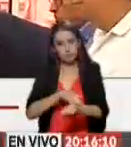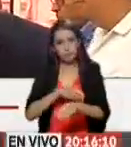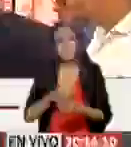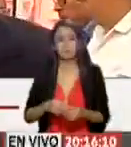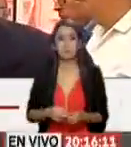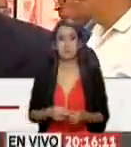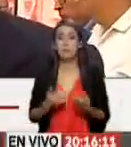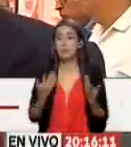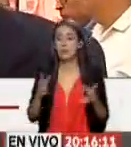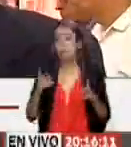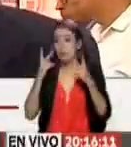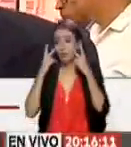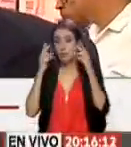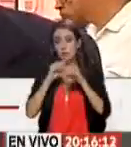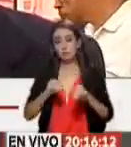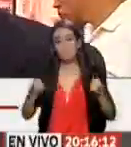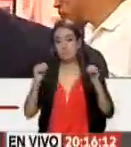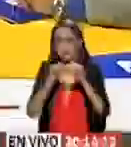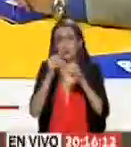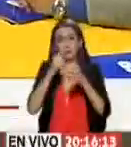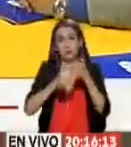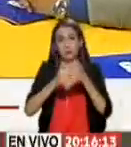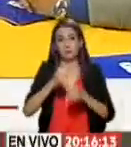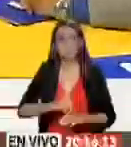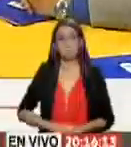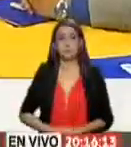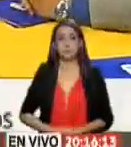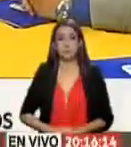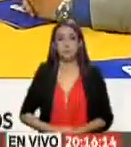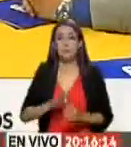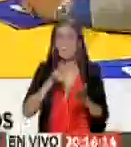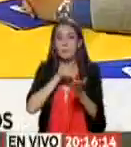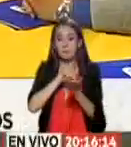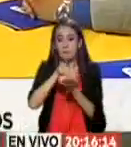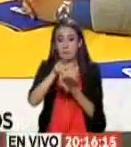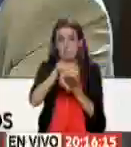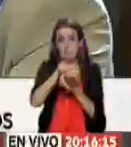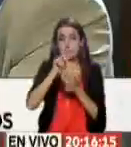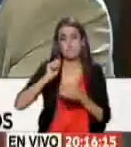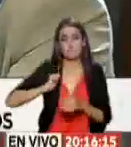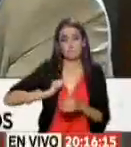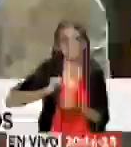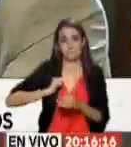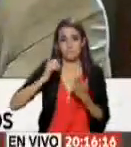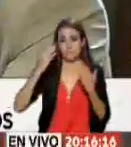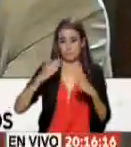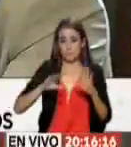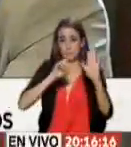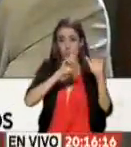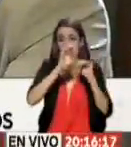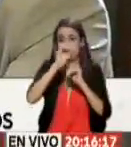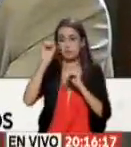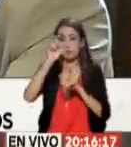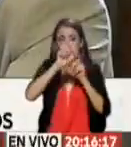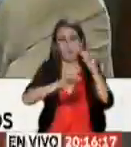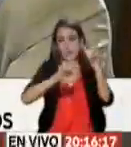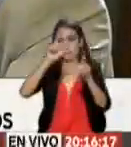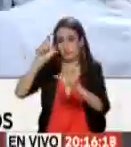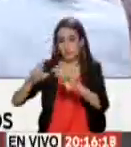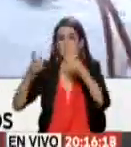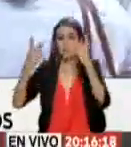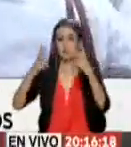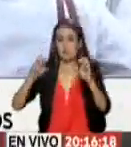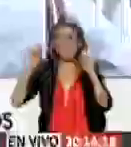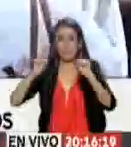notas. Y nos va a generar un problema más adelante en lo que va a ser la titulación. El pago a jubilados y cerca de 600 maestros de posgrado